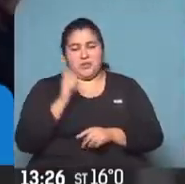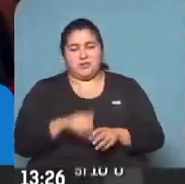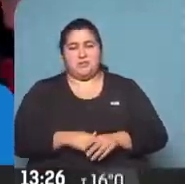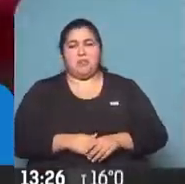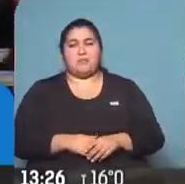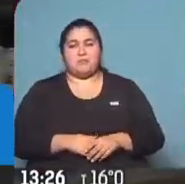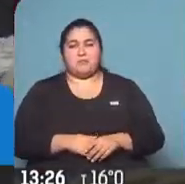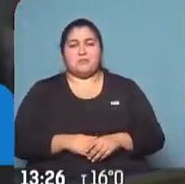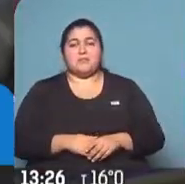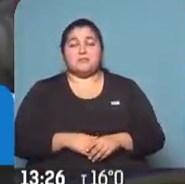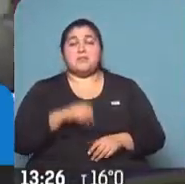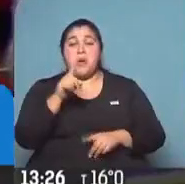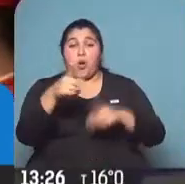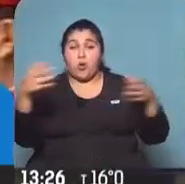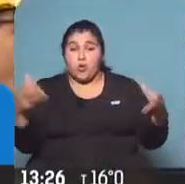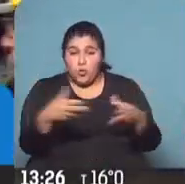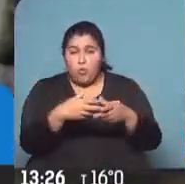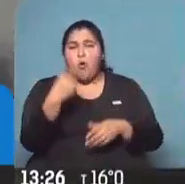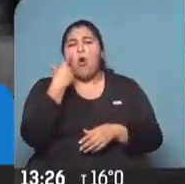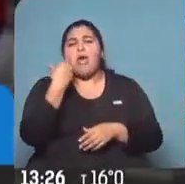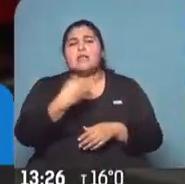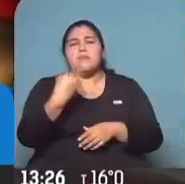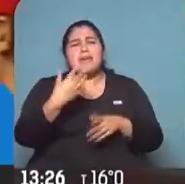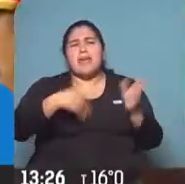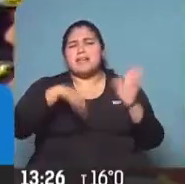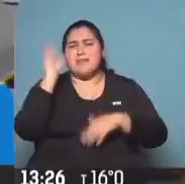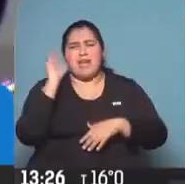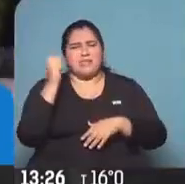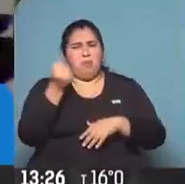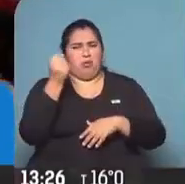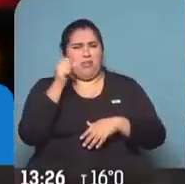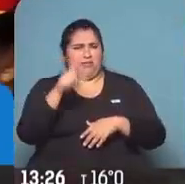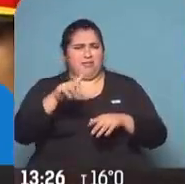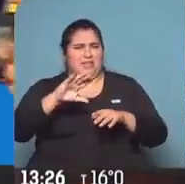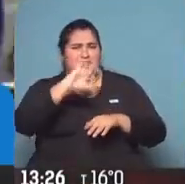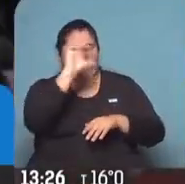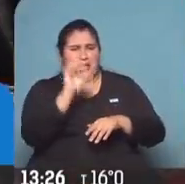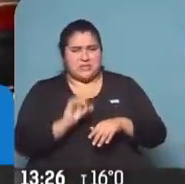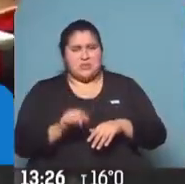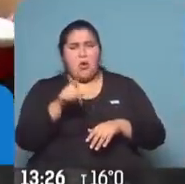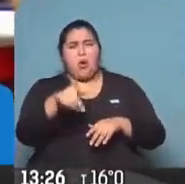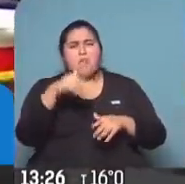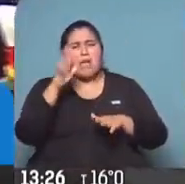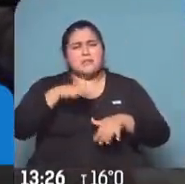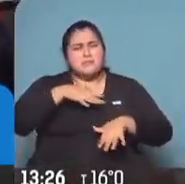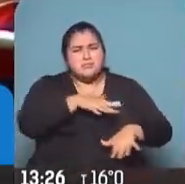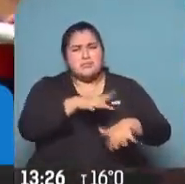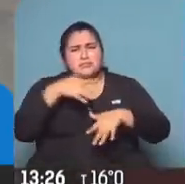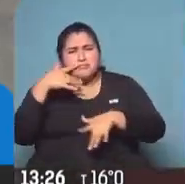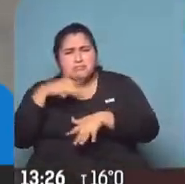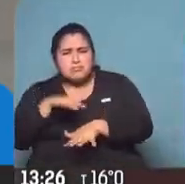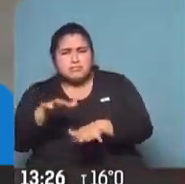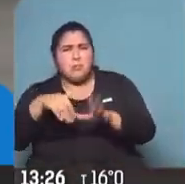entonces una unidad especial para quart en todo el territorio de la nación mediante el desplazamiento desde tus propios